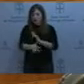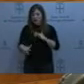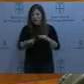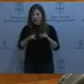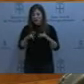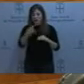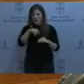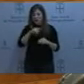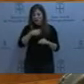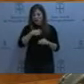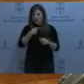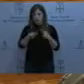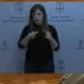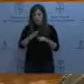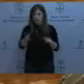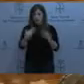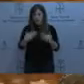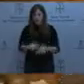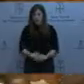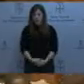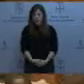seríamos capaces de controlar. Nada más y muchas gracias. Gracias.